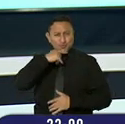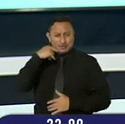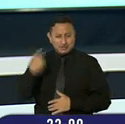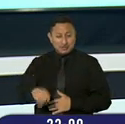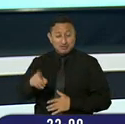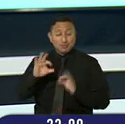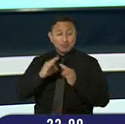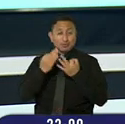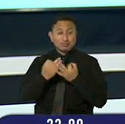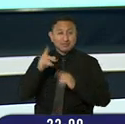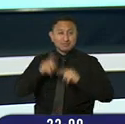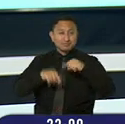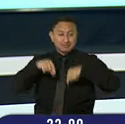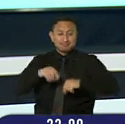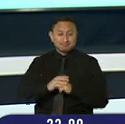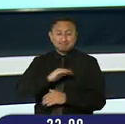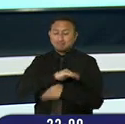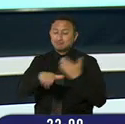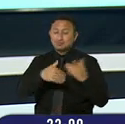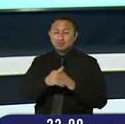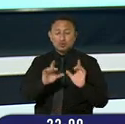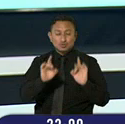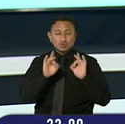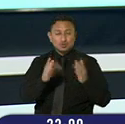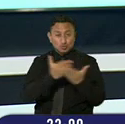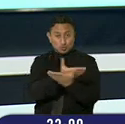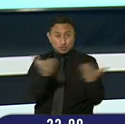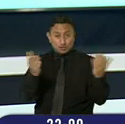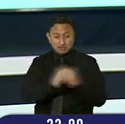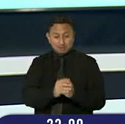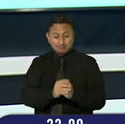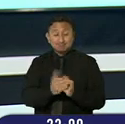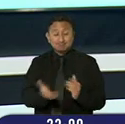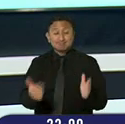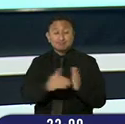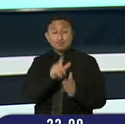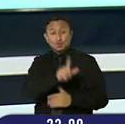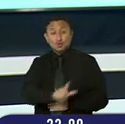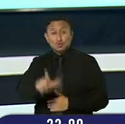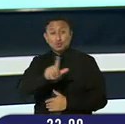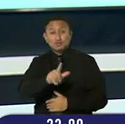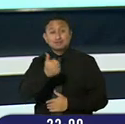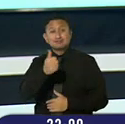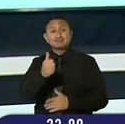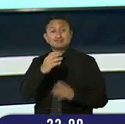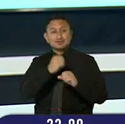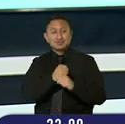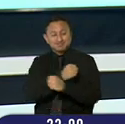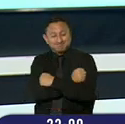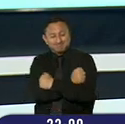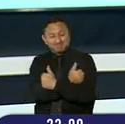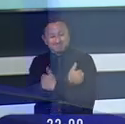seres queridos. Todos mis mejores deseos para ustedes. Nos reencontramos el lunes, 22 horas. Un abrazo grande.